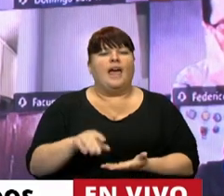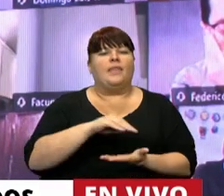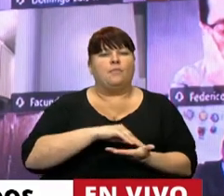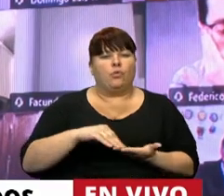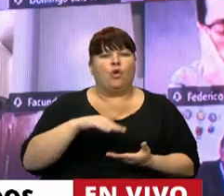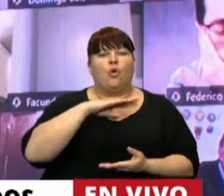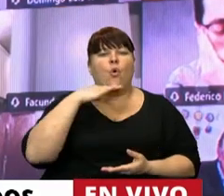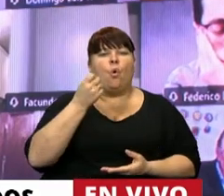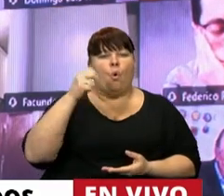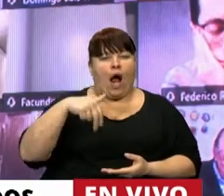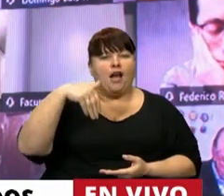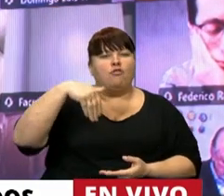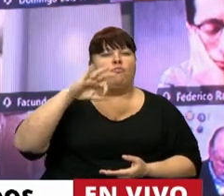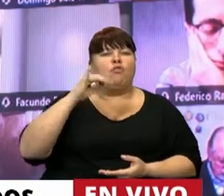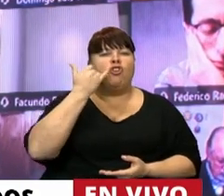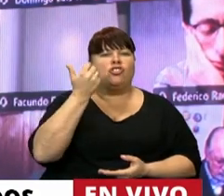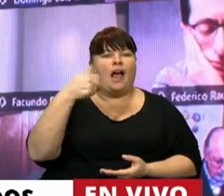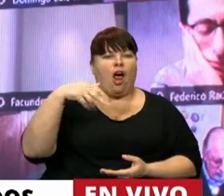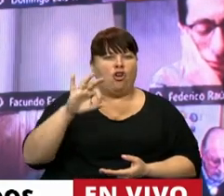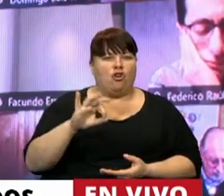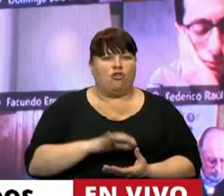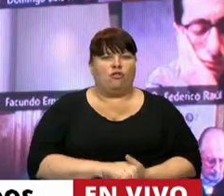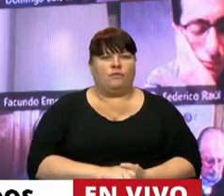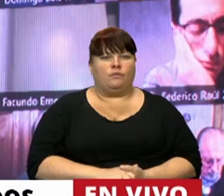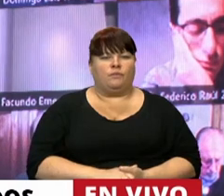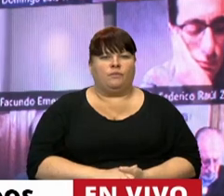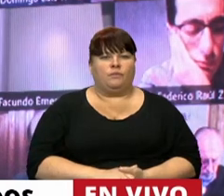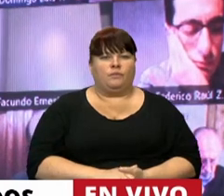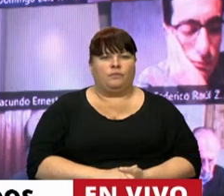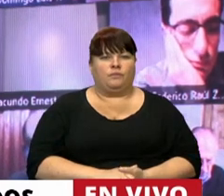Diputado Juan Facundo Moyano.